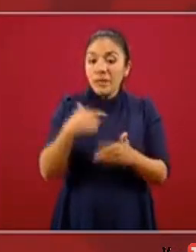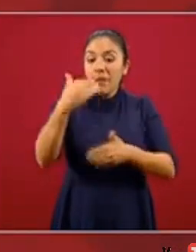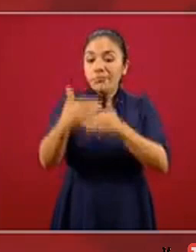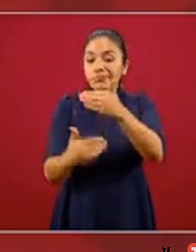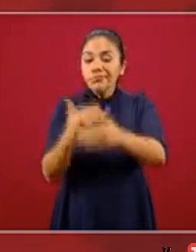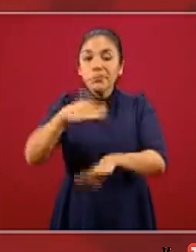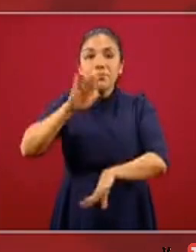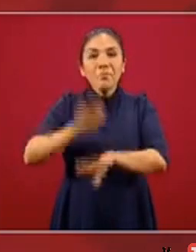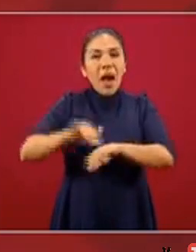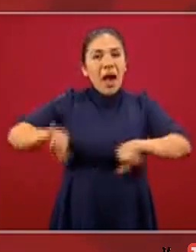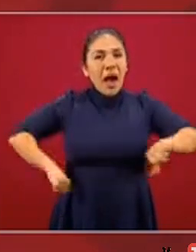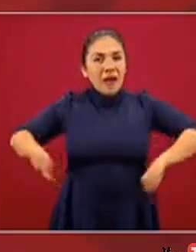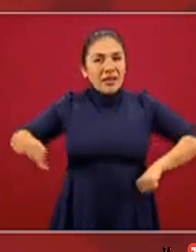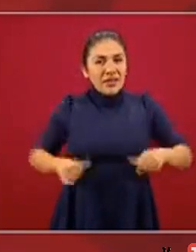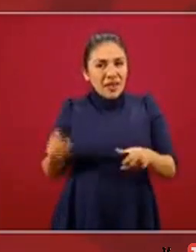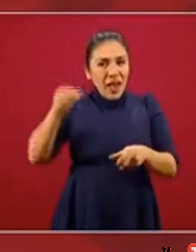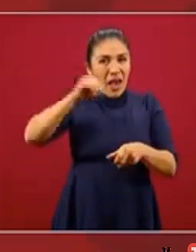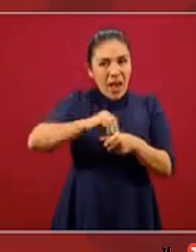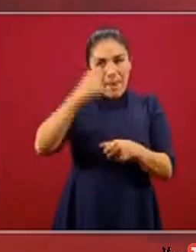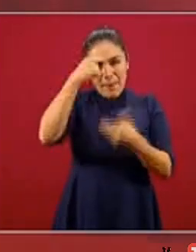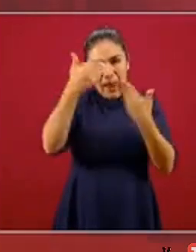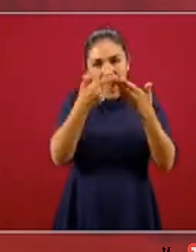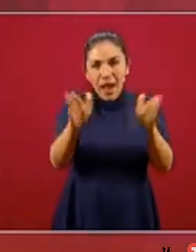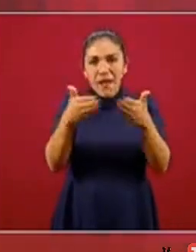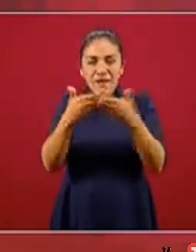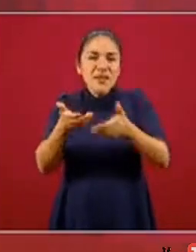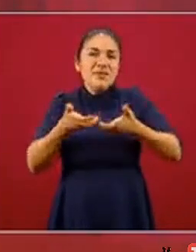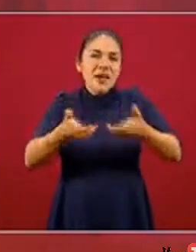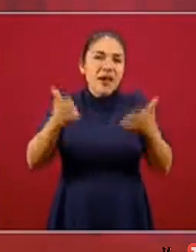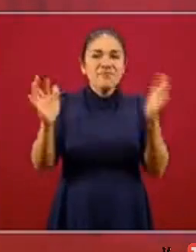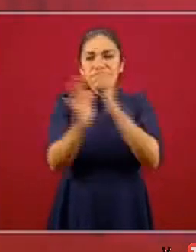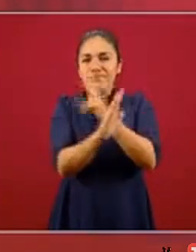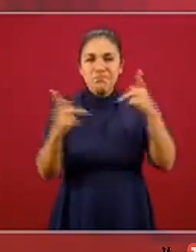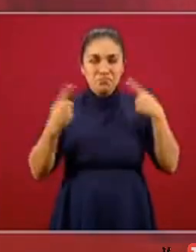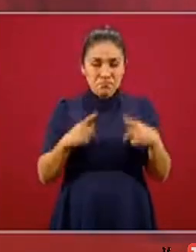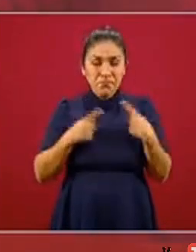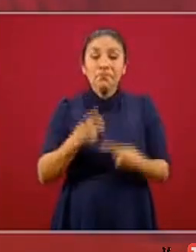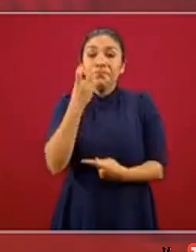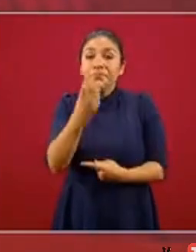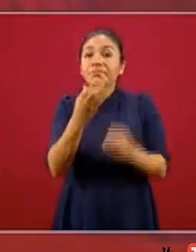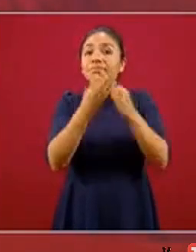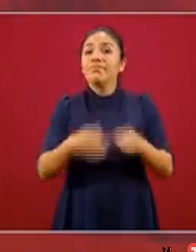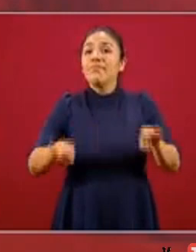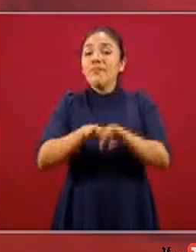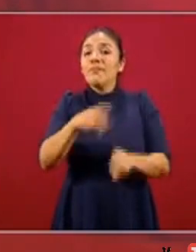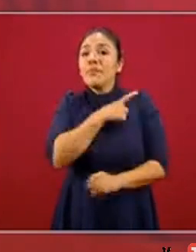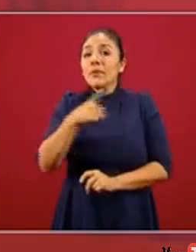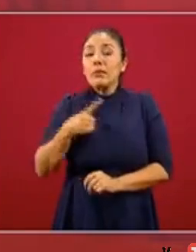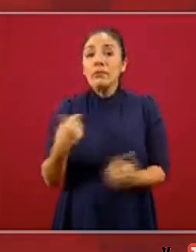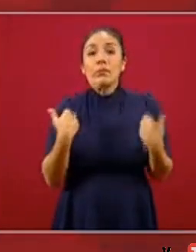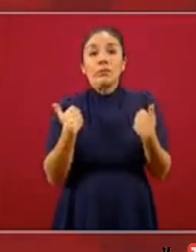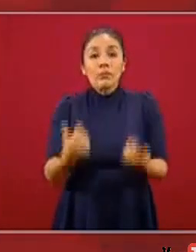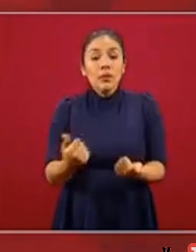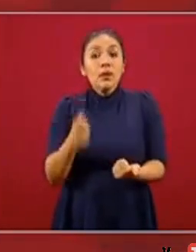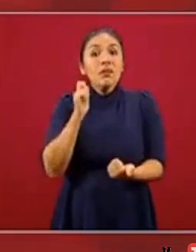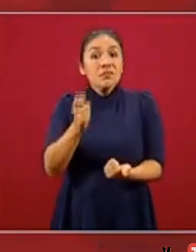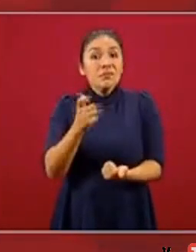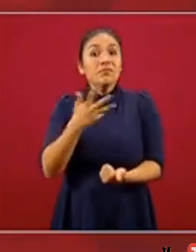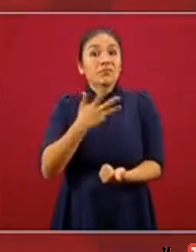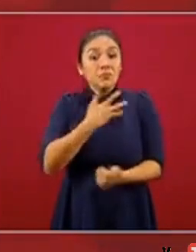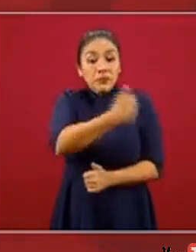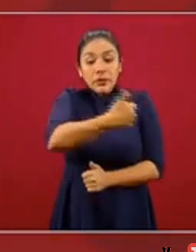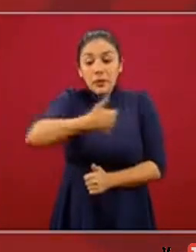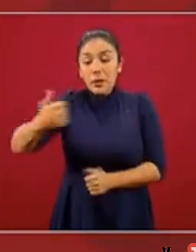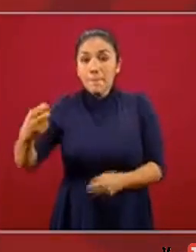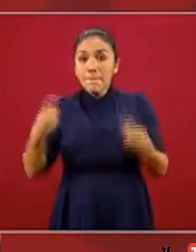actividades del espacio público, en el espacio público, es muy importante visualizar las oportunidades que tiene cada